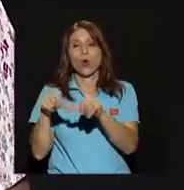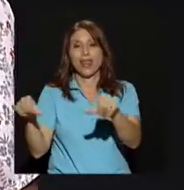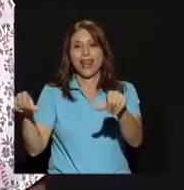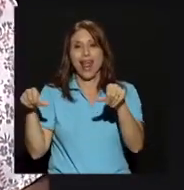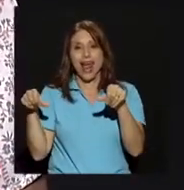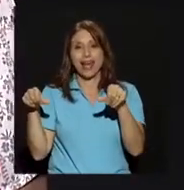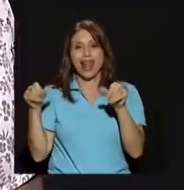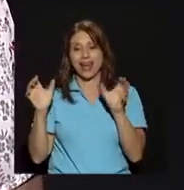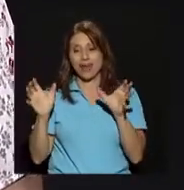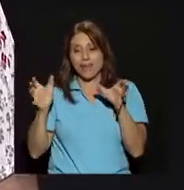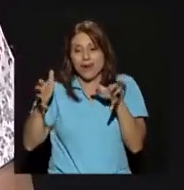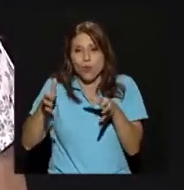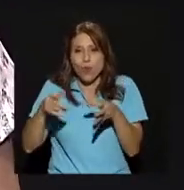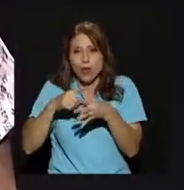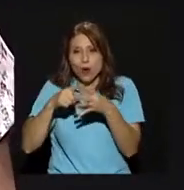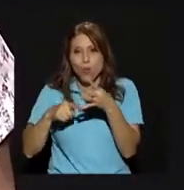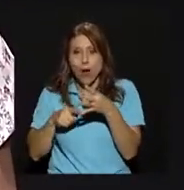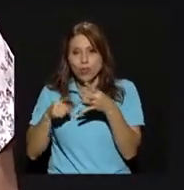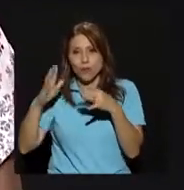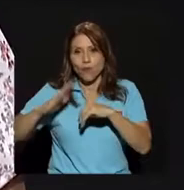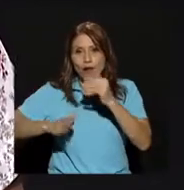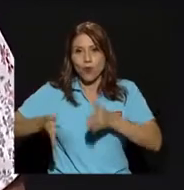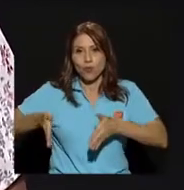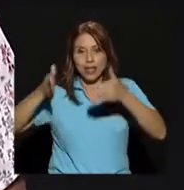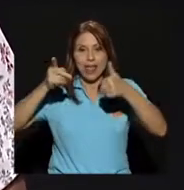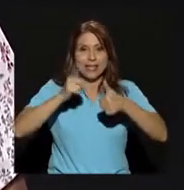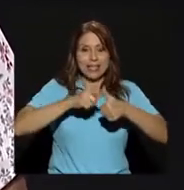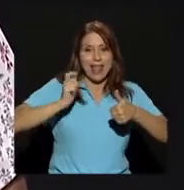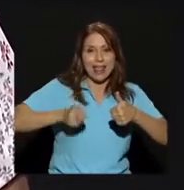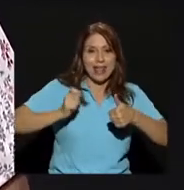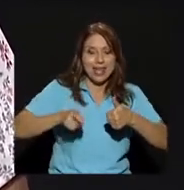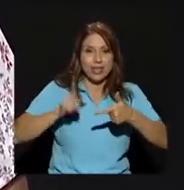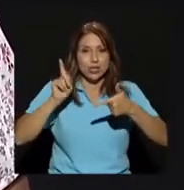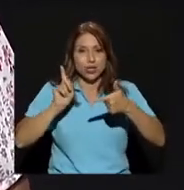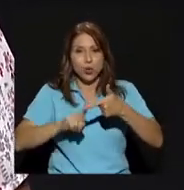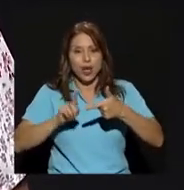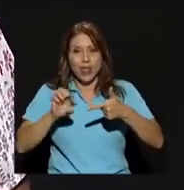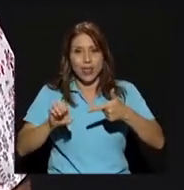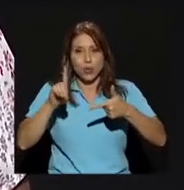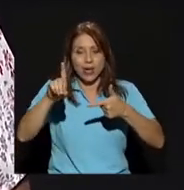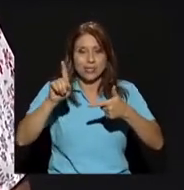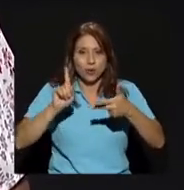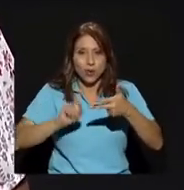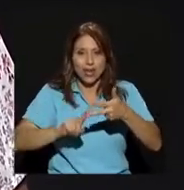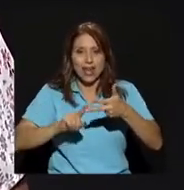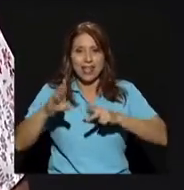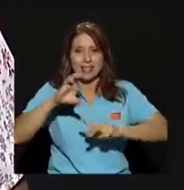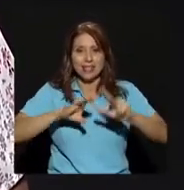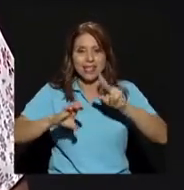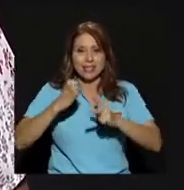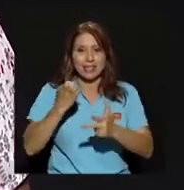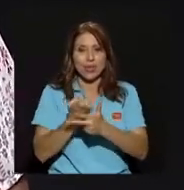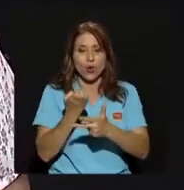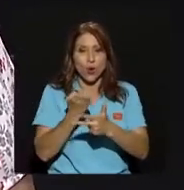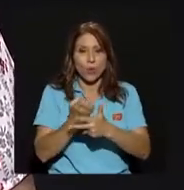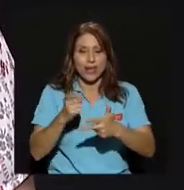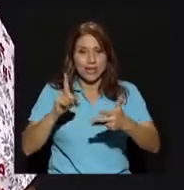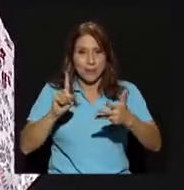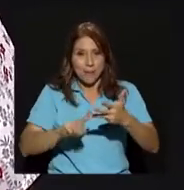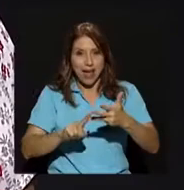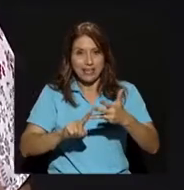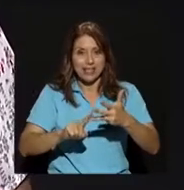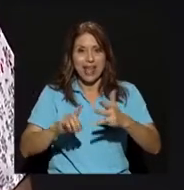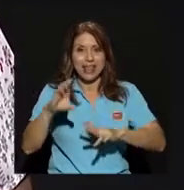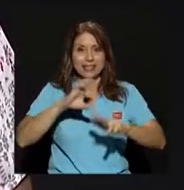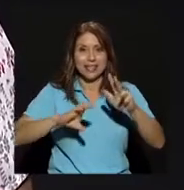reúne cuatro facultades, ¿verdad?, que es la Facultad de Derecho, la Facultad de Educación y la Facultad de Ciencias Económicas, más la